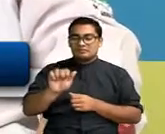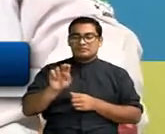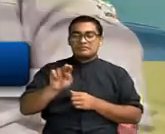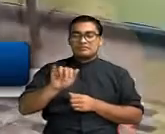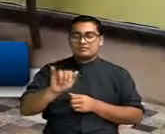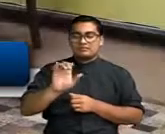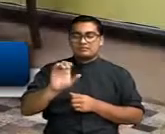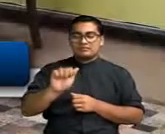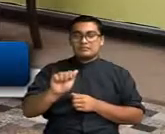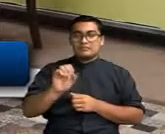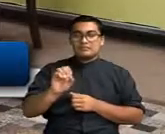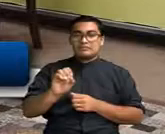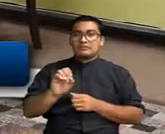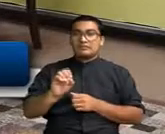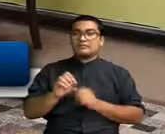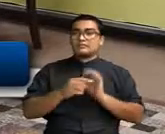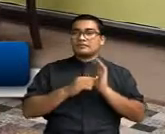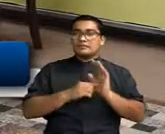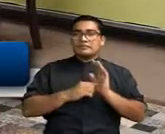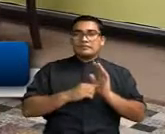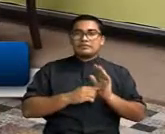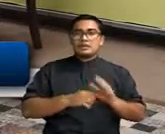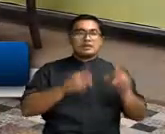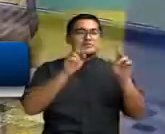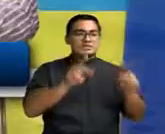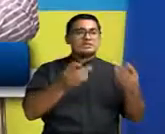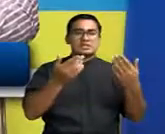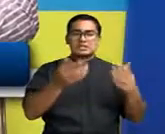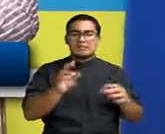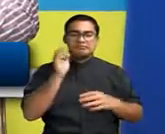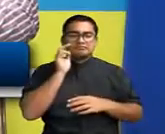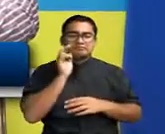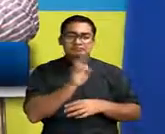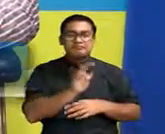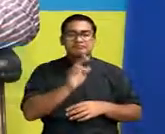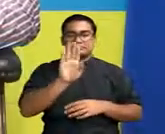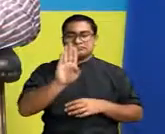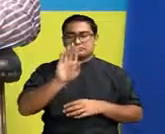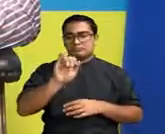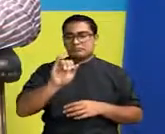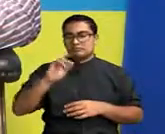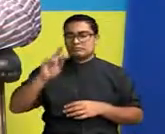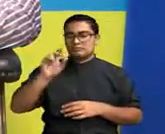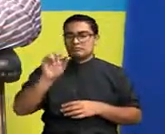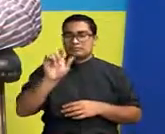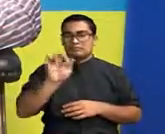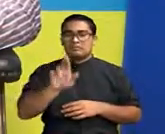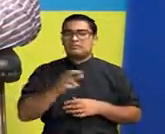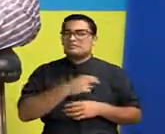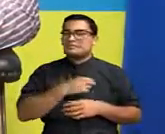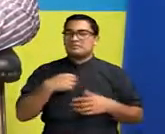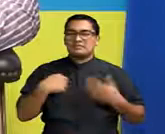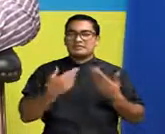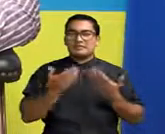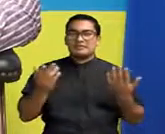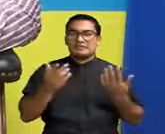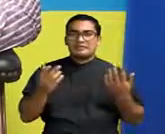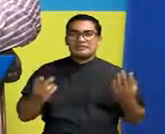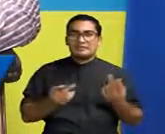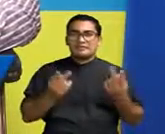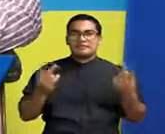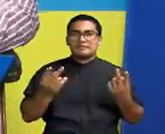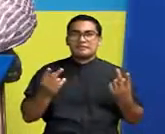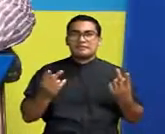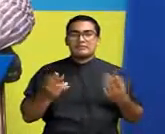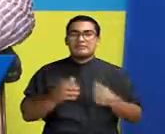ejemplo, una persona que ya está diagnosticada como bipolar, ¿qué situación suele vivir más? O